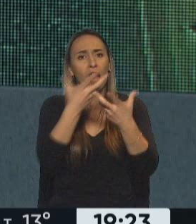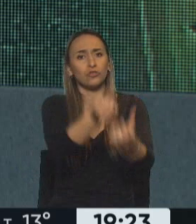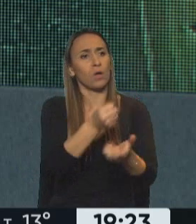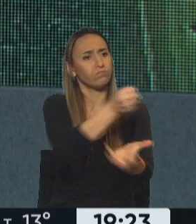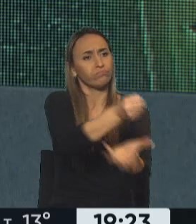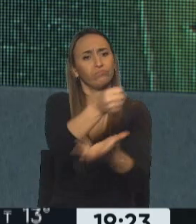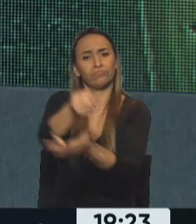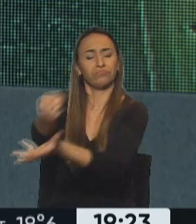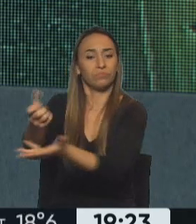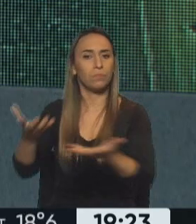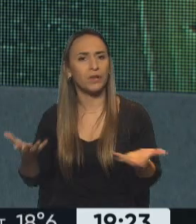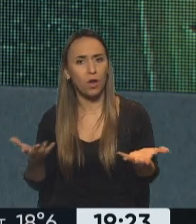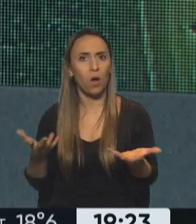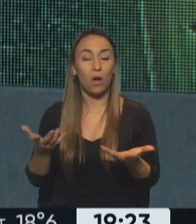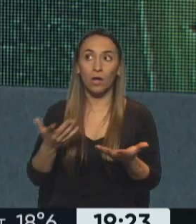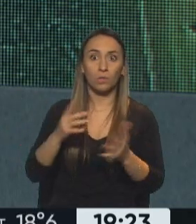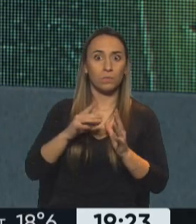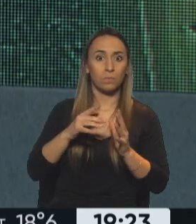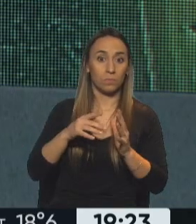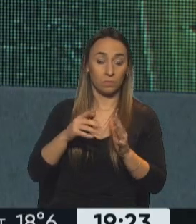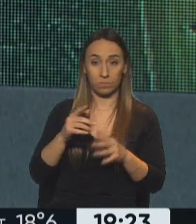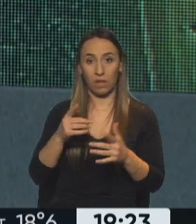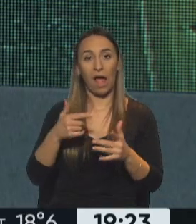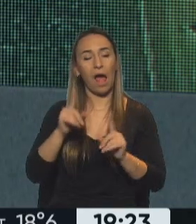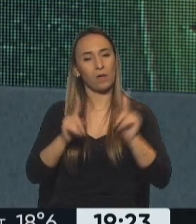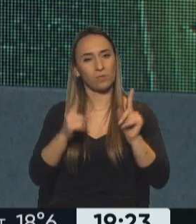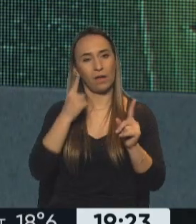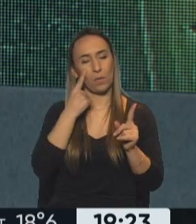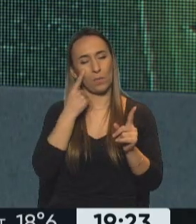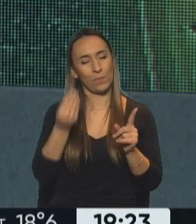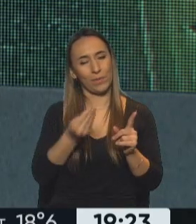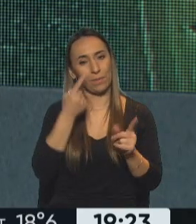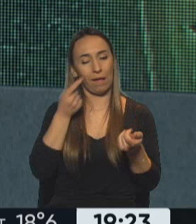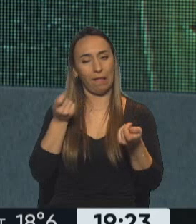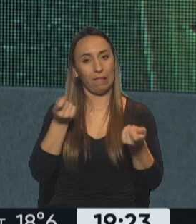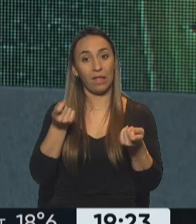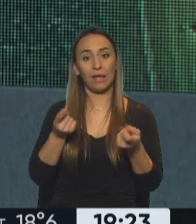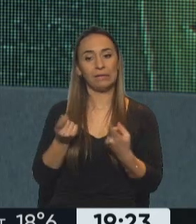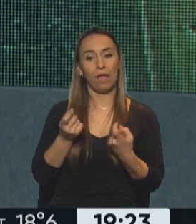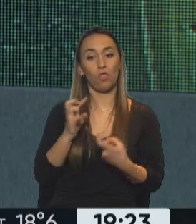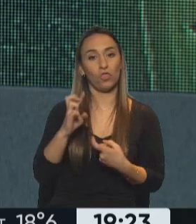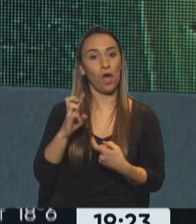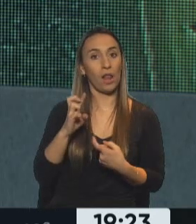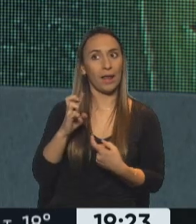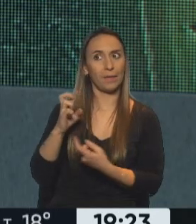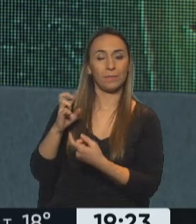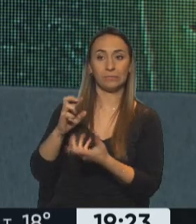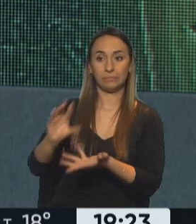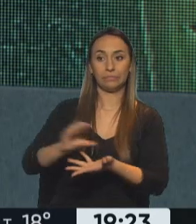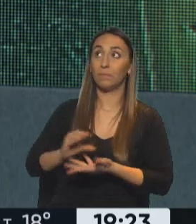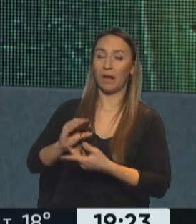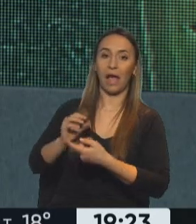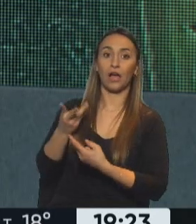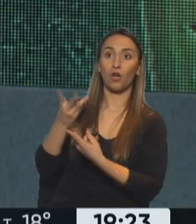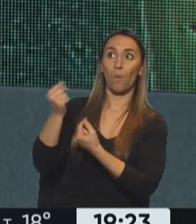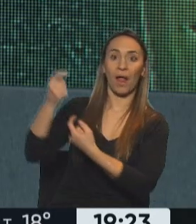muchos casos la moneda de cambio fue... No es buena. Especulación cuando necesitan dólares para importar. Hubo un aprovechamiento de esos dólares que sí estaban